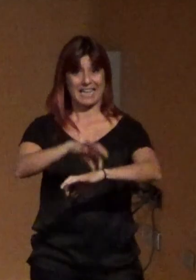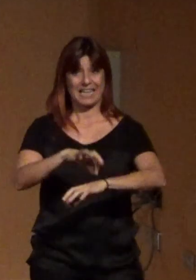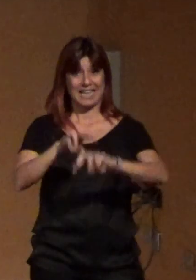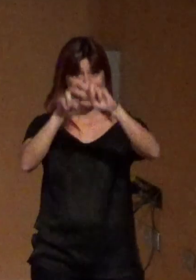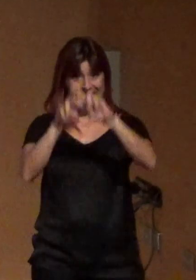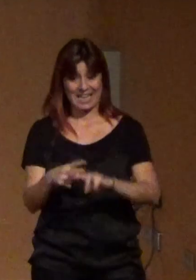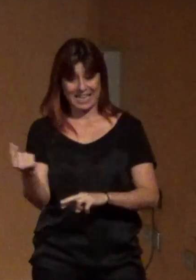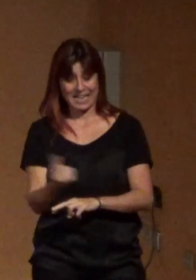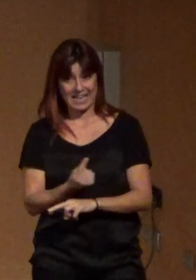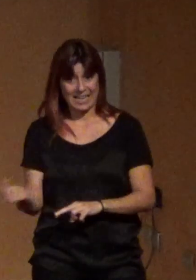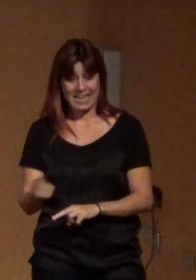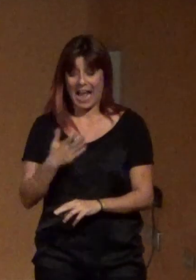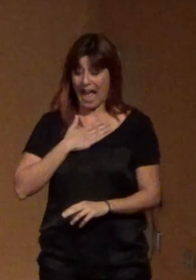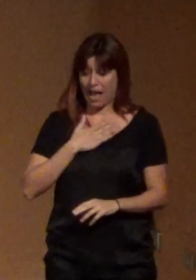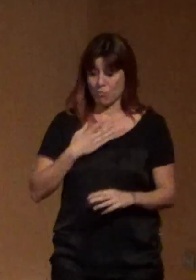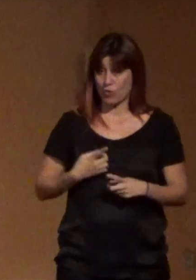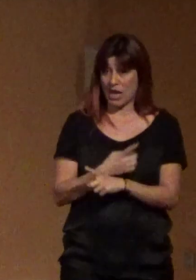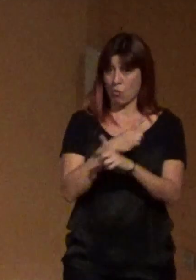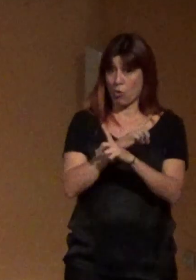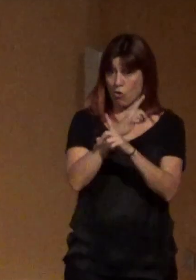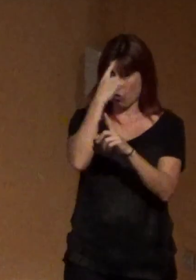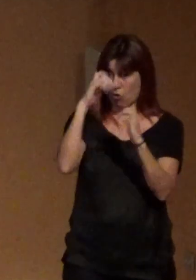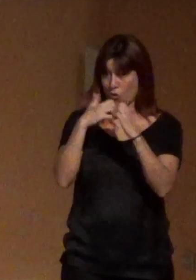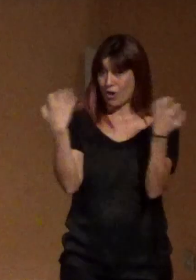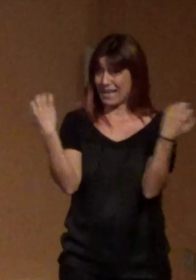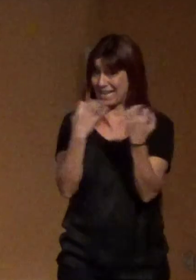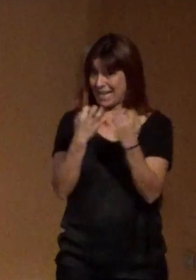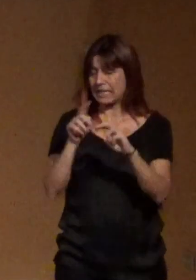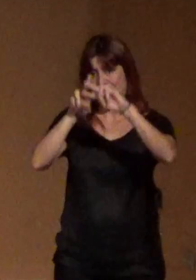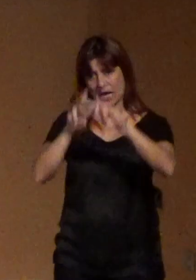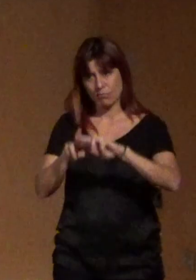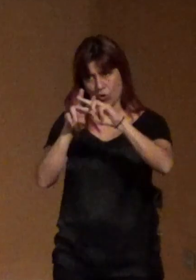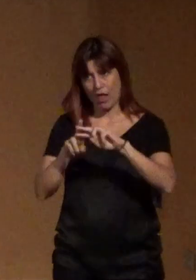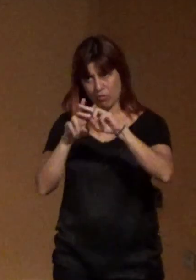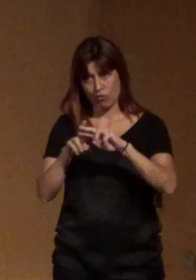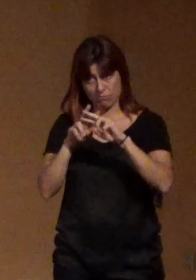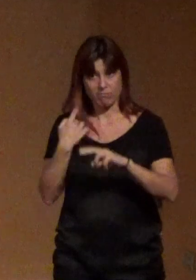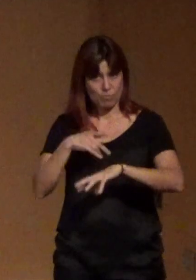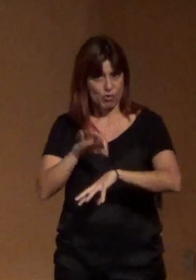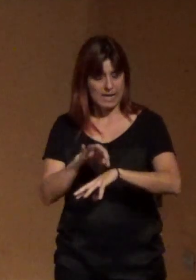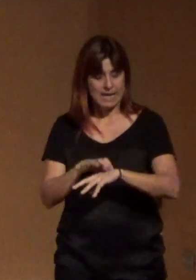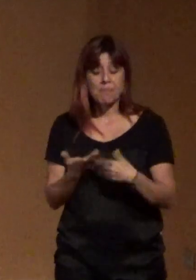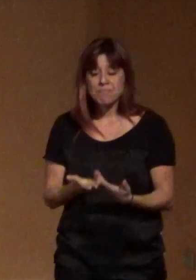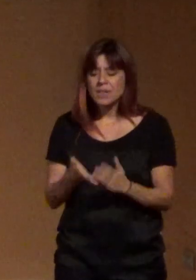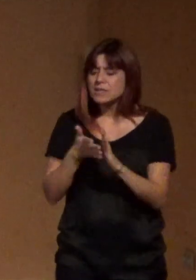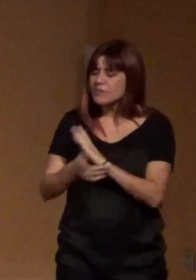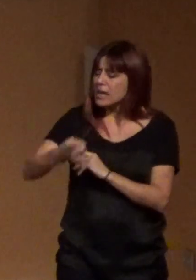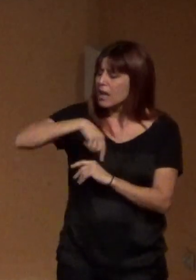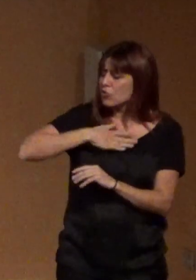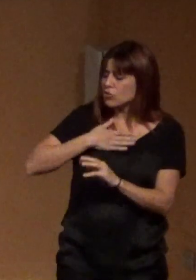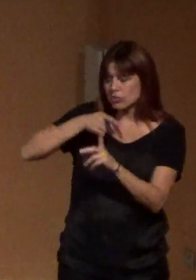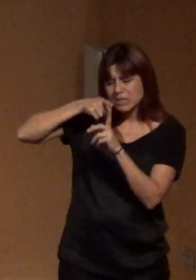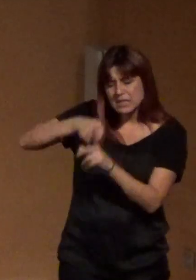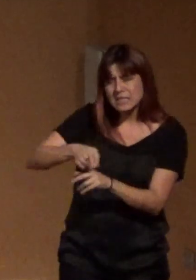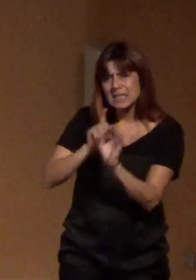al neurólogo, que es la parte neurofisiológica y la parte de exploraciones complementarias, ¿no? Esto quiere decir que insistimos sobre todo en